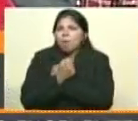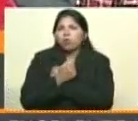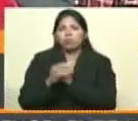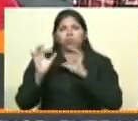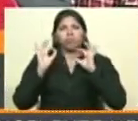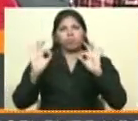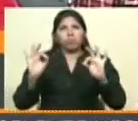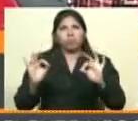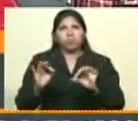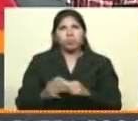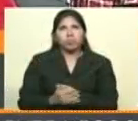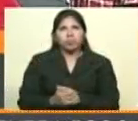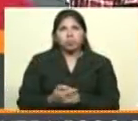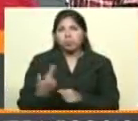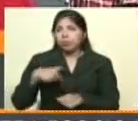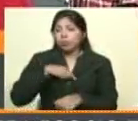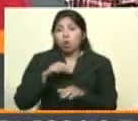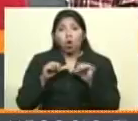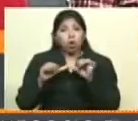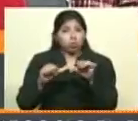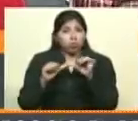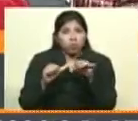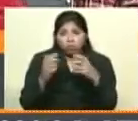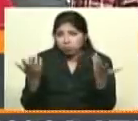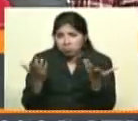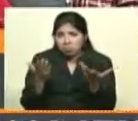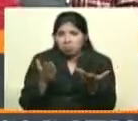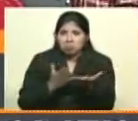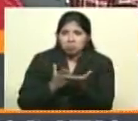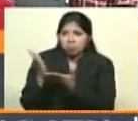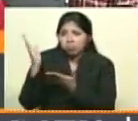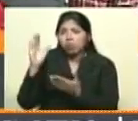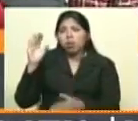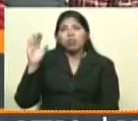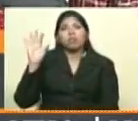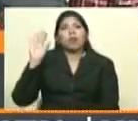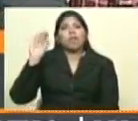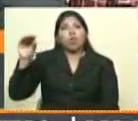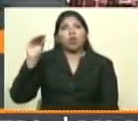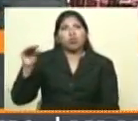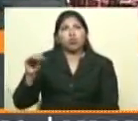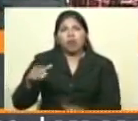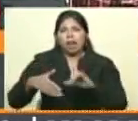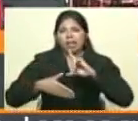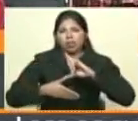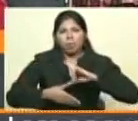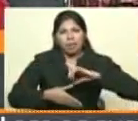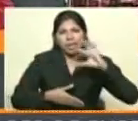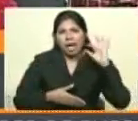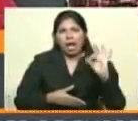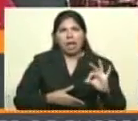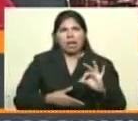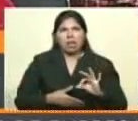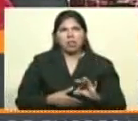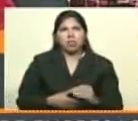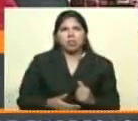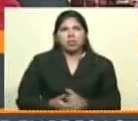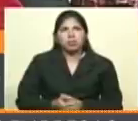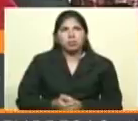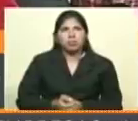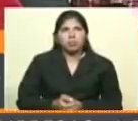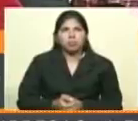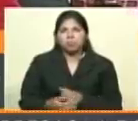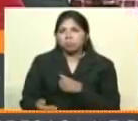Y seguiremos nosotros nuestro rumbo de dignidad latinoamericana, caribeña, enfrentando, bueno,